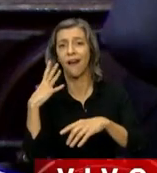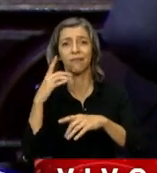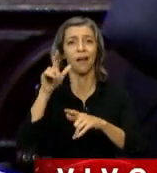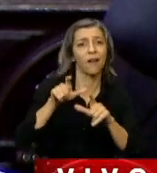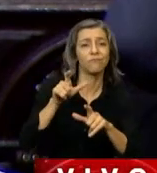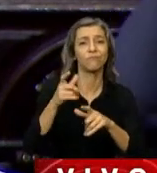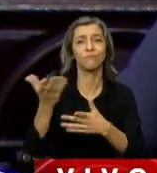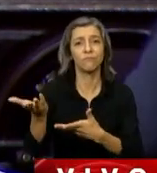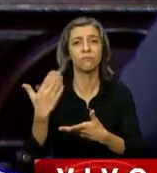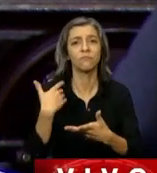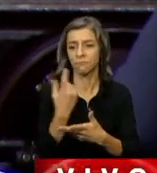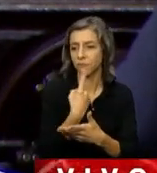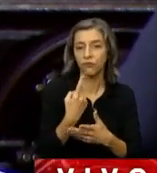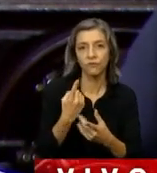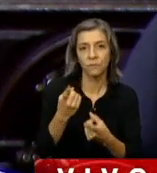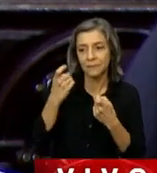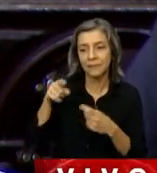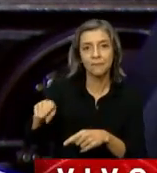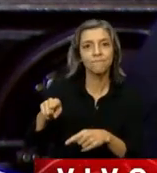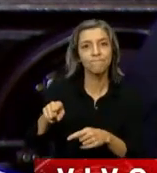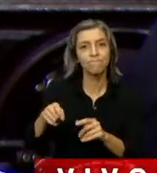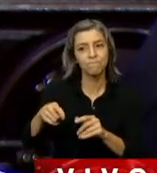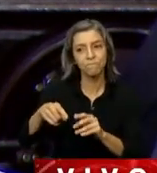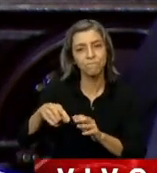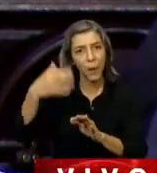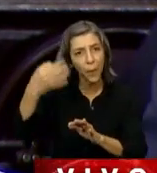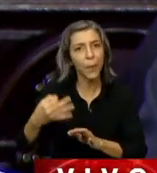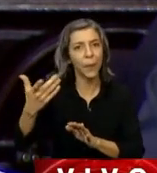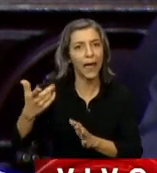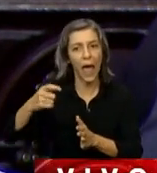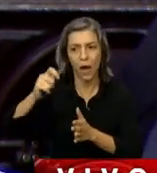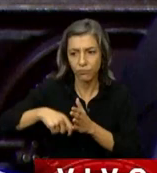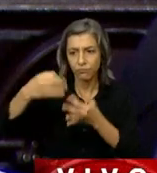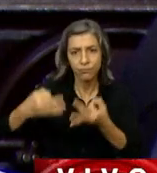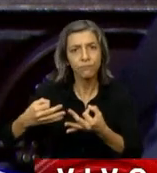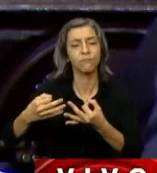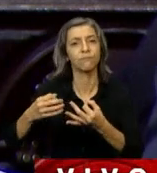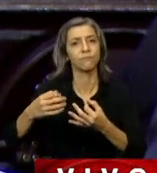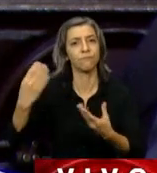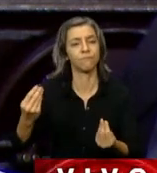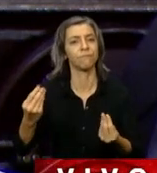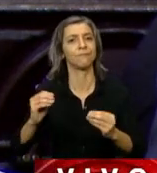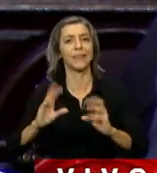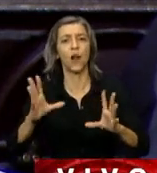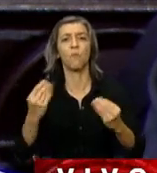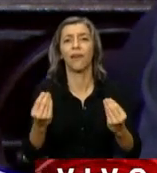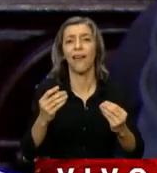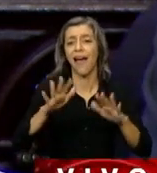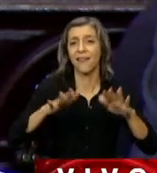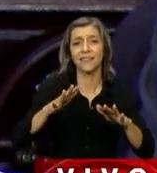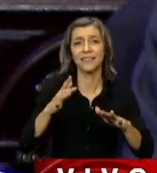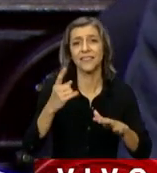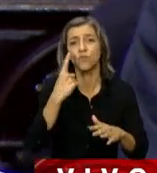puedan recibir esos beneficios. Porque están distribuidas a lo ancho y a lo largo de la provincia, en municipios recónditos, en